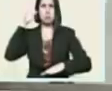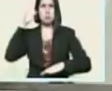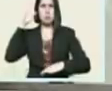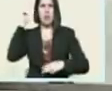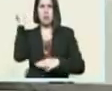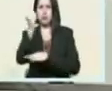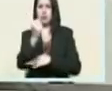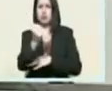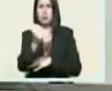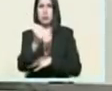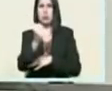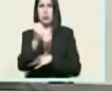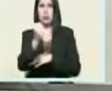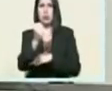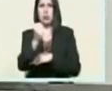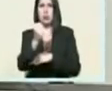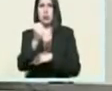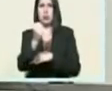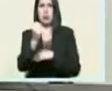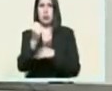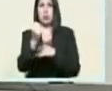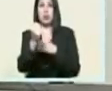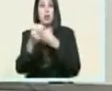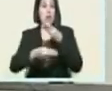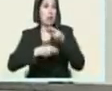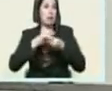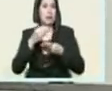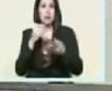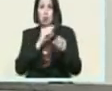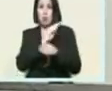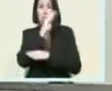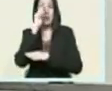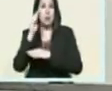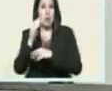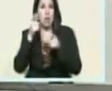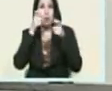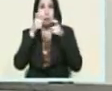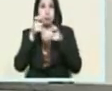presidente, ya le metió una puñalada por la espalda a Uribe, que era su padre protector.